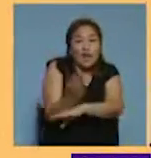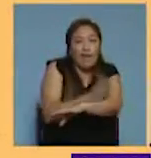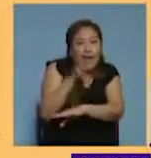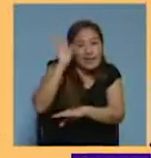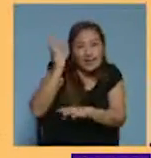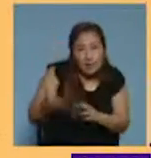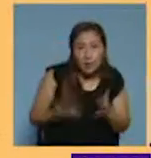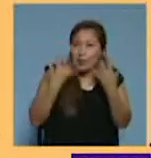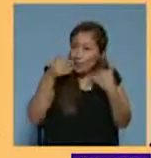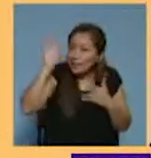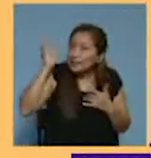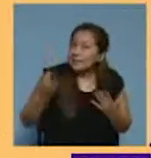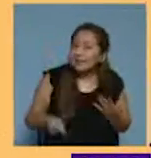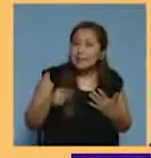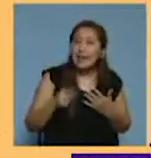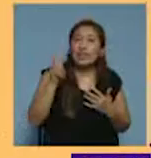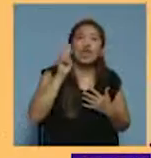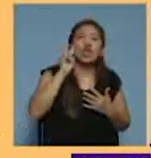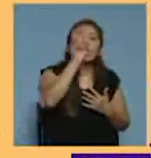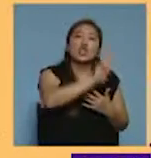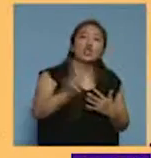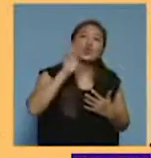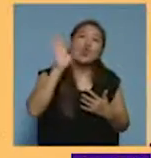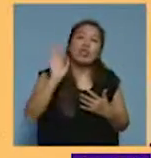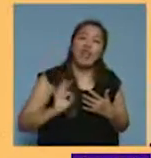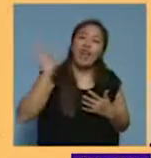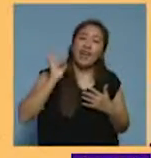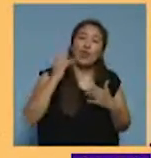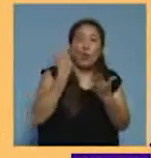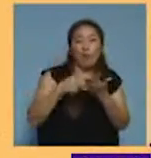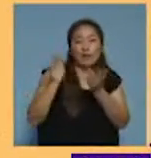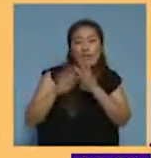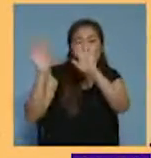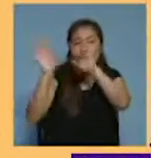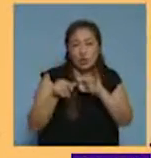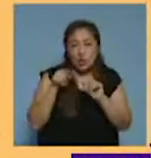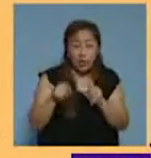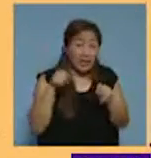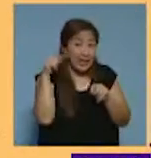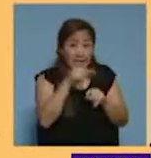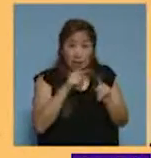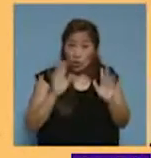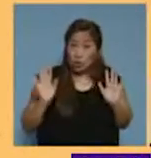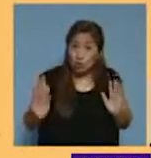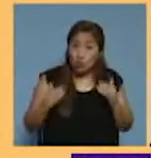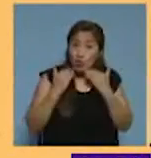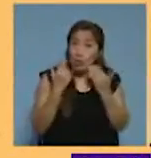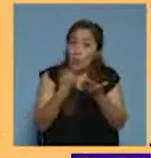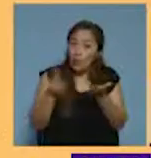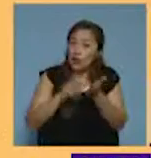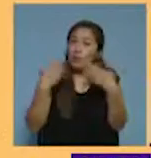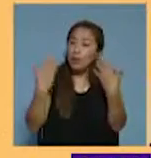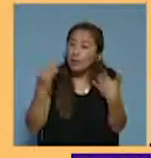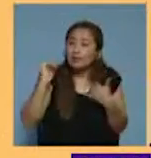matemáticamente previsto de 250 años es decir eso no significa que no se vuelva a repetir